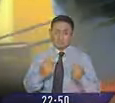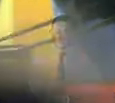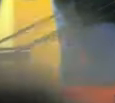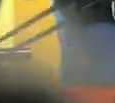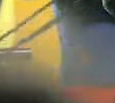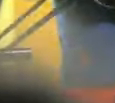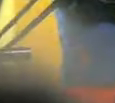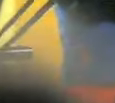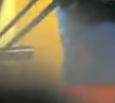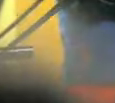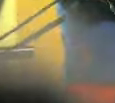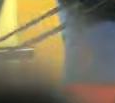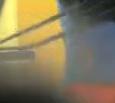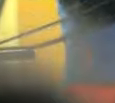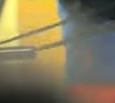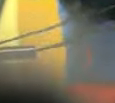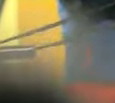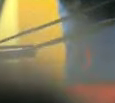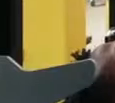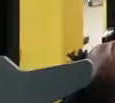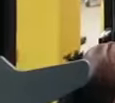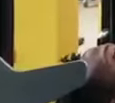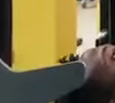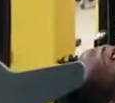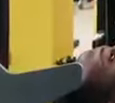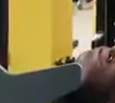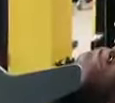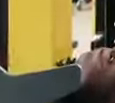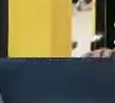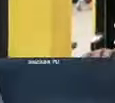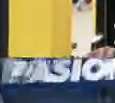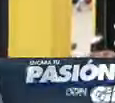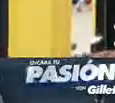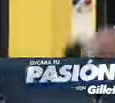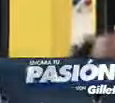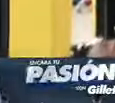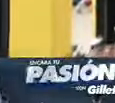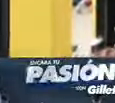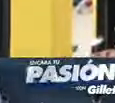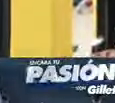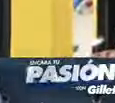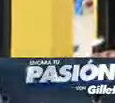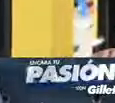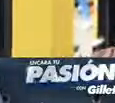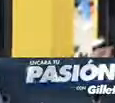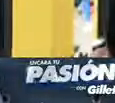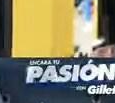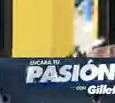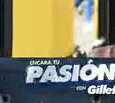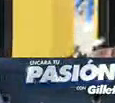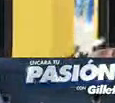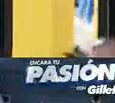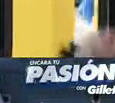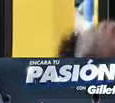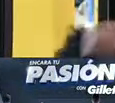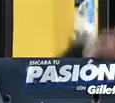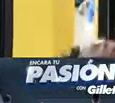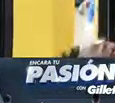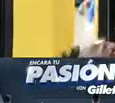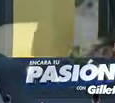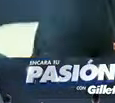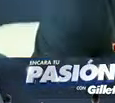Alan Franco, Romario Ibarra, Diego Palacio, José Cifuentes y Jackson Méndez. Muy lindo, creo, volver a reencontrarse con